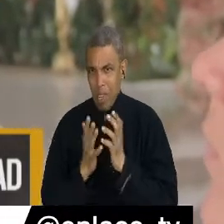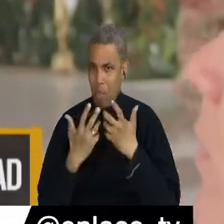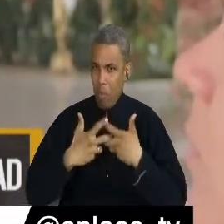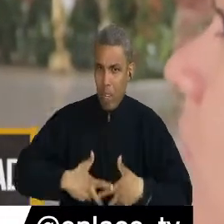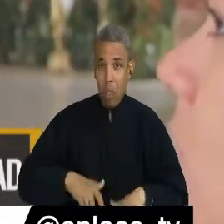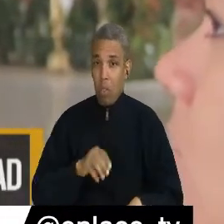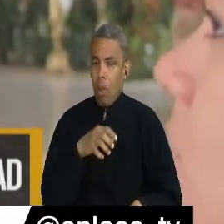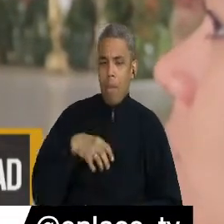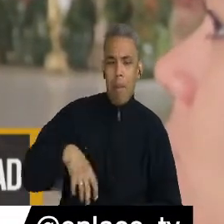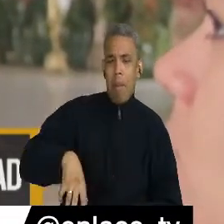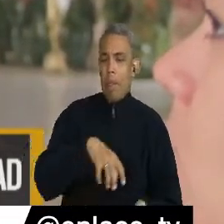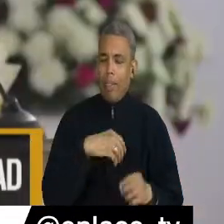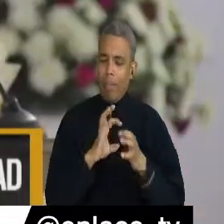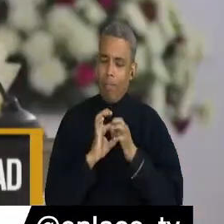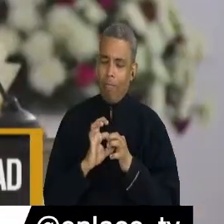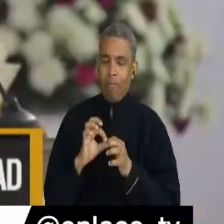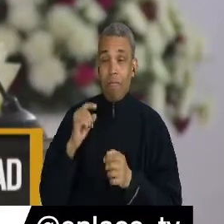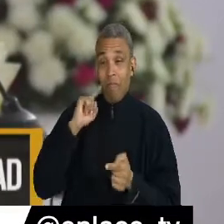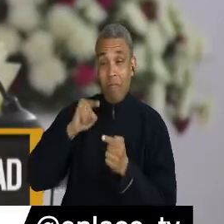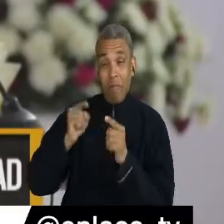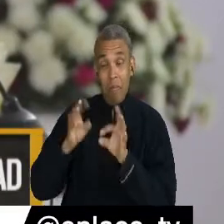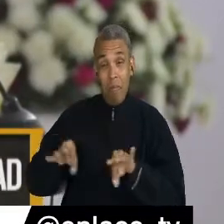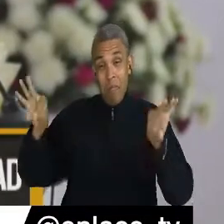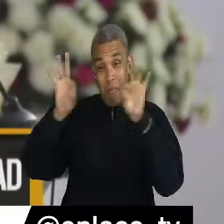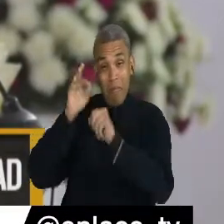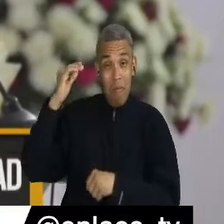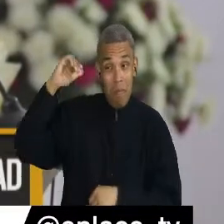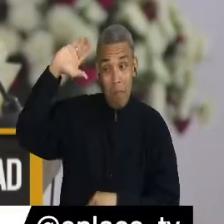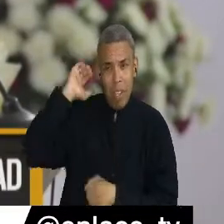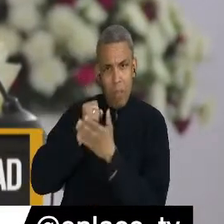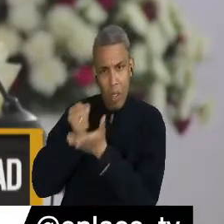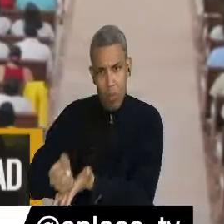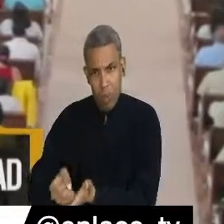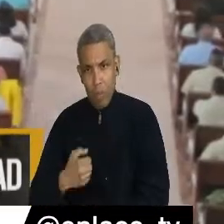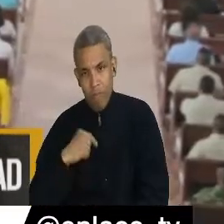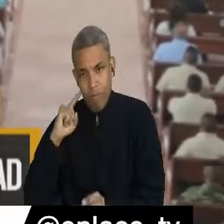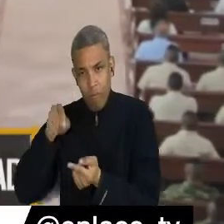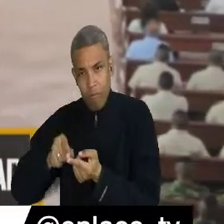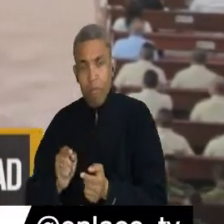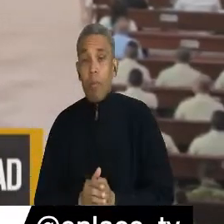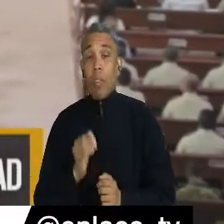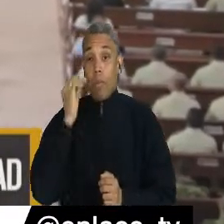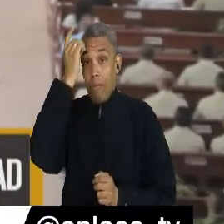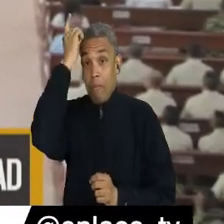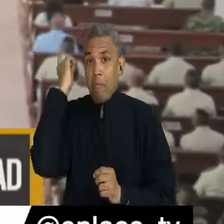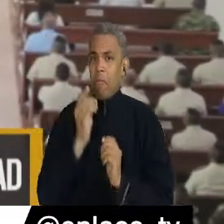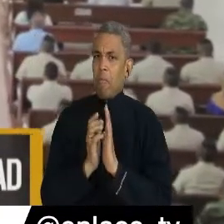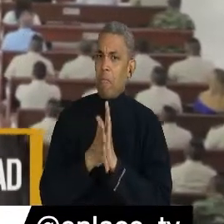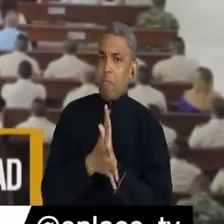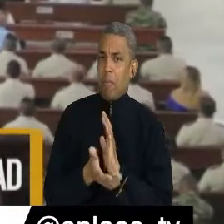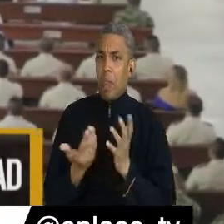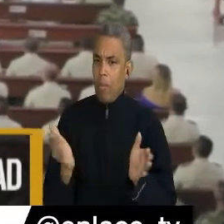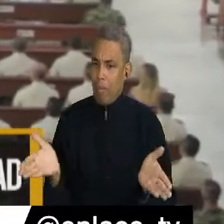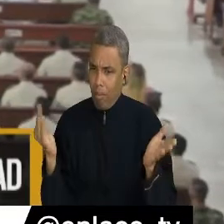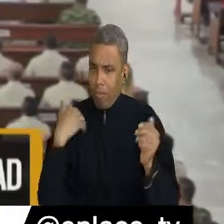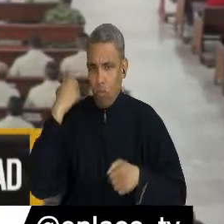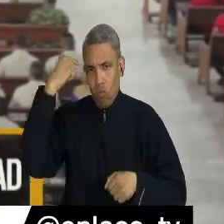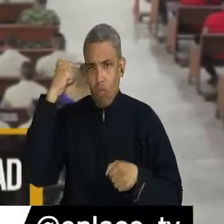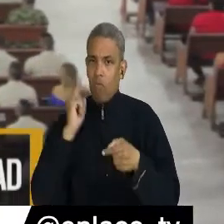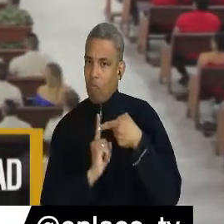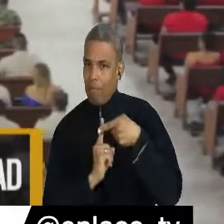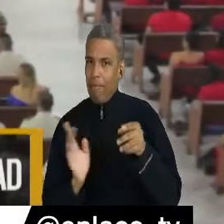ser la prioridad. El alcalde de la ciudad, Darío Echeverri, envió un mensaje de unión y optimismo por el 95º